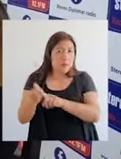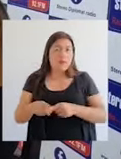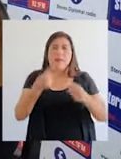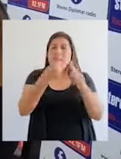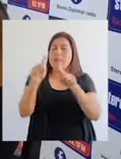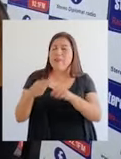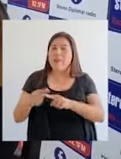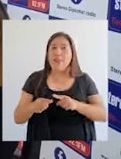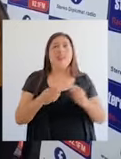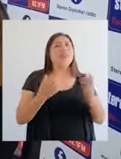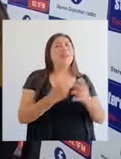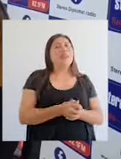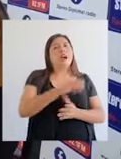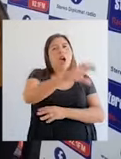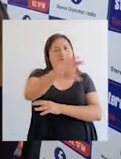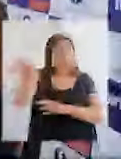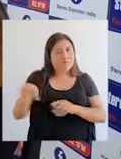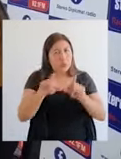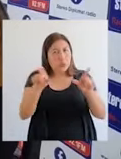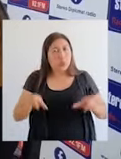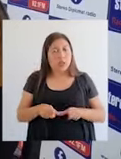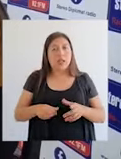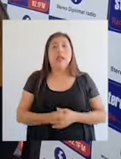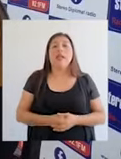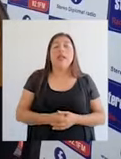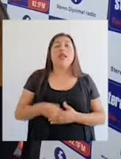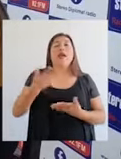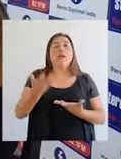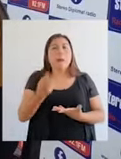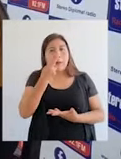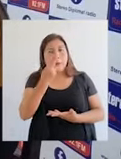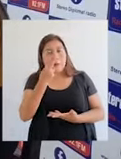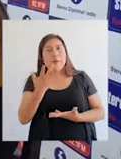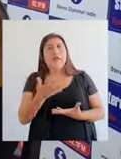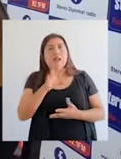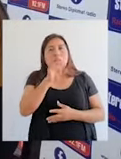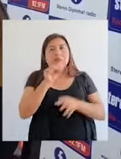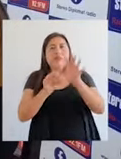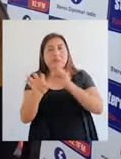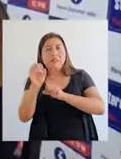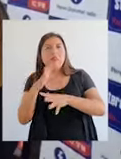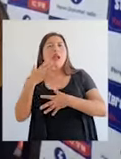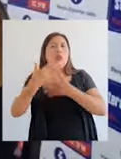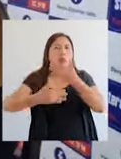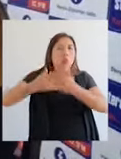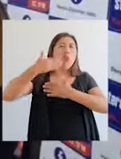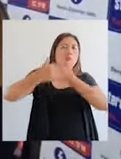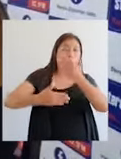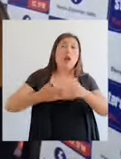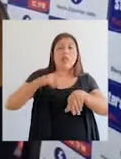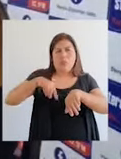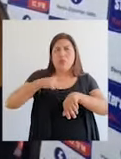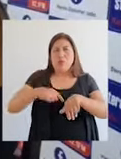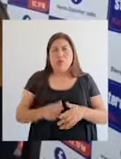diferentes sectores, pero son 31 servicios y se ha determinado año por año cuáles son los indicadores que hay que lograr. Y esto no ha sido un capricho